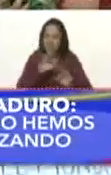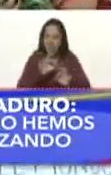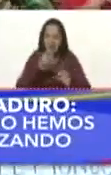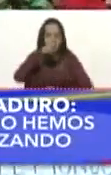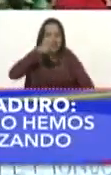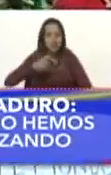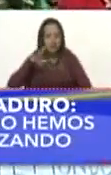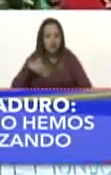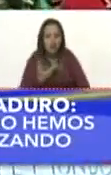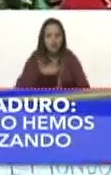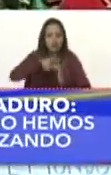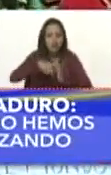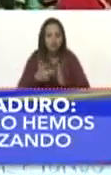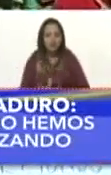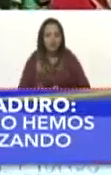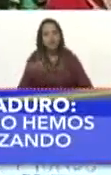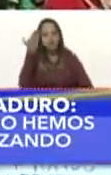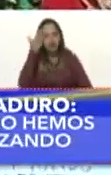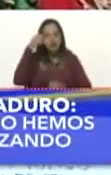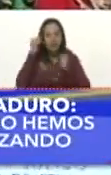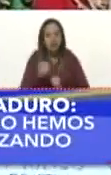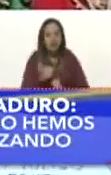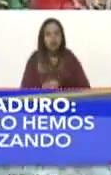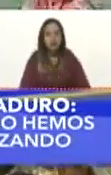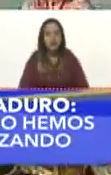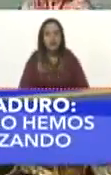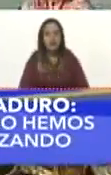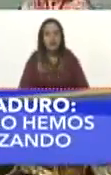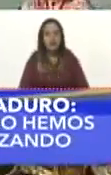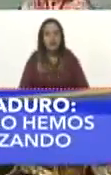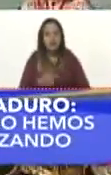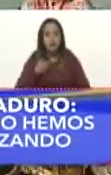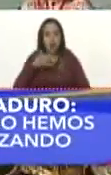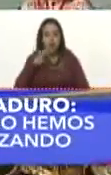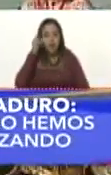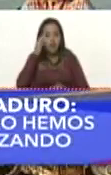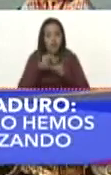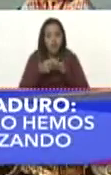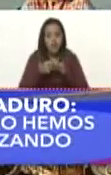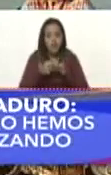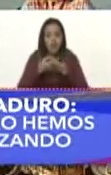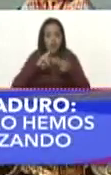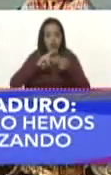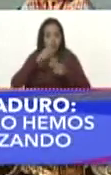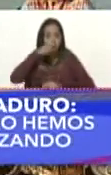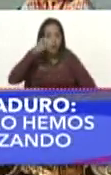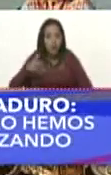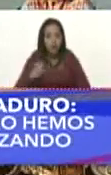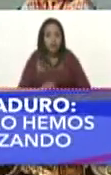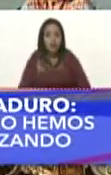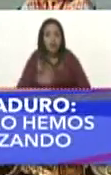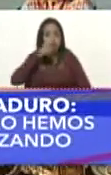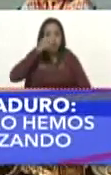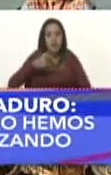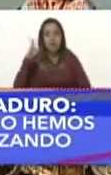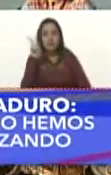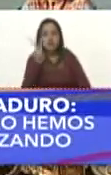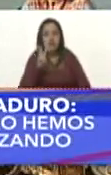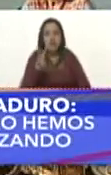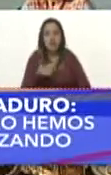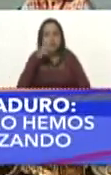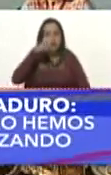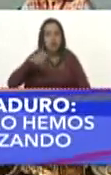estoy seguro de eso, tengo fe en los pueblos Tengo fe en el pueblo de Venezuela y en los pueblos del